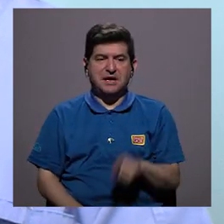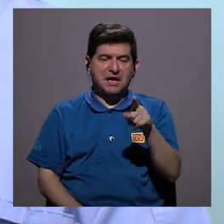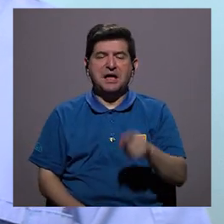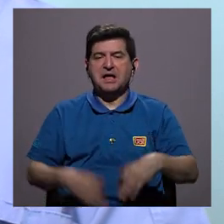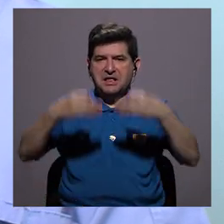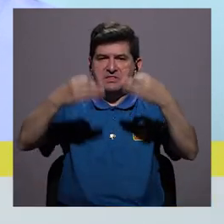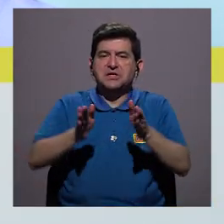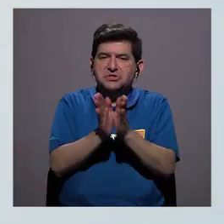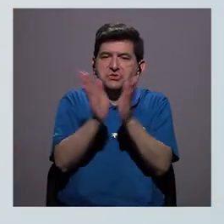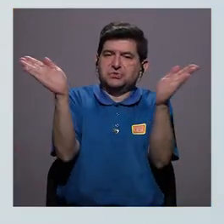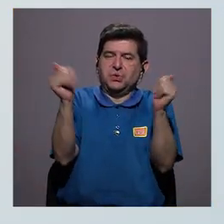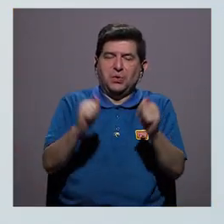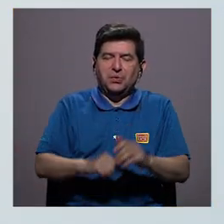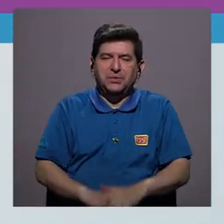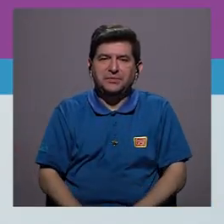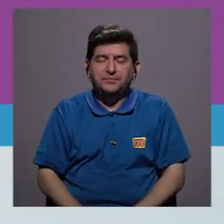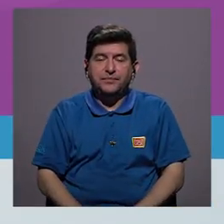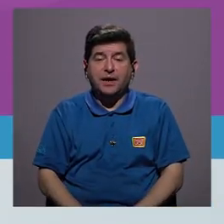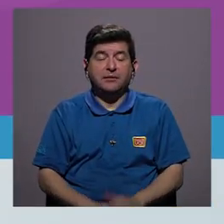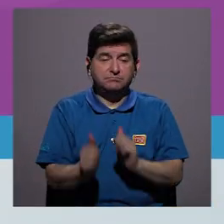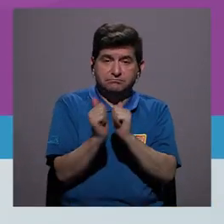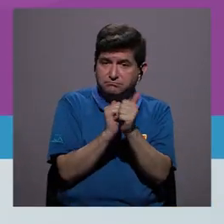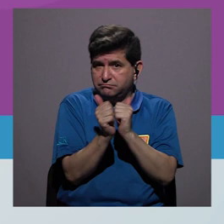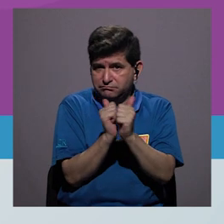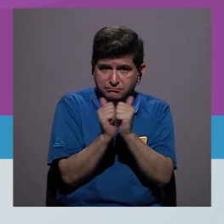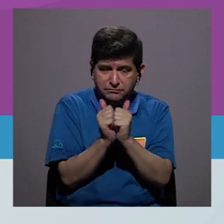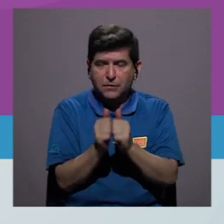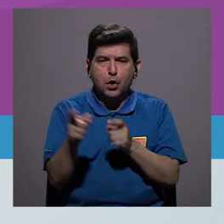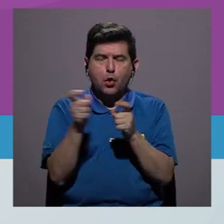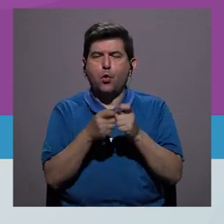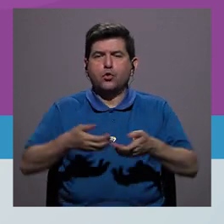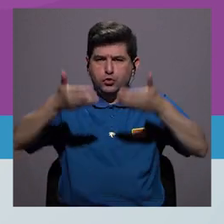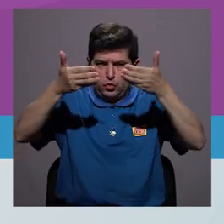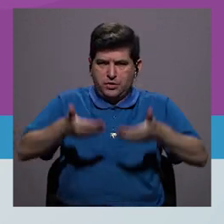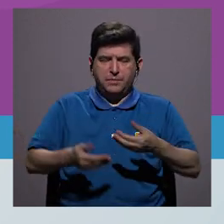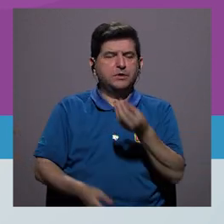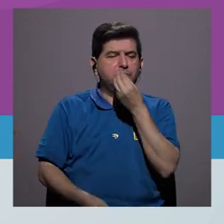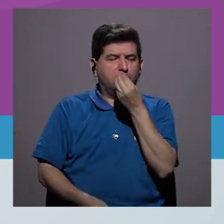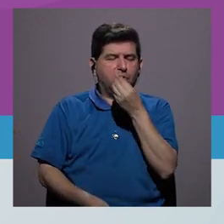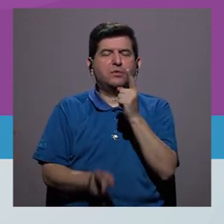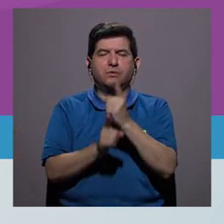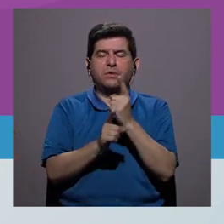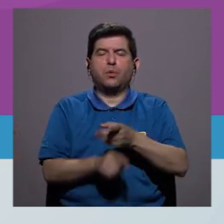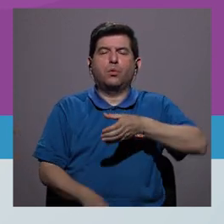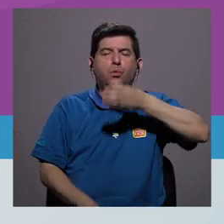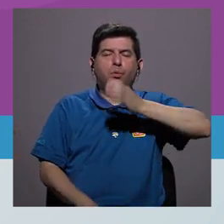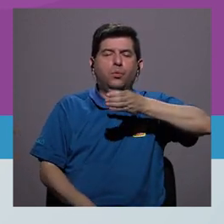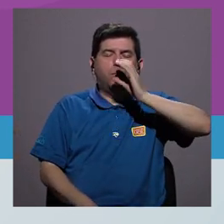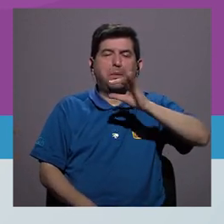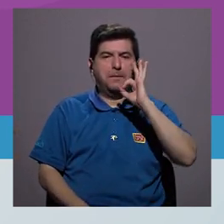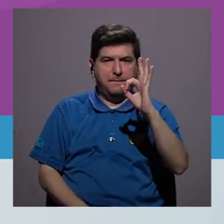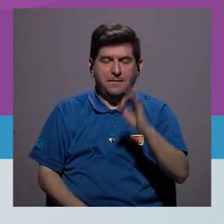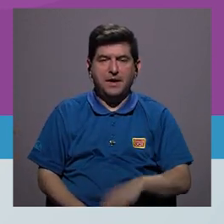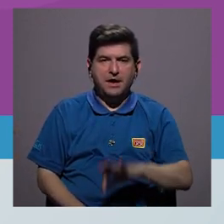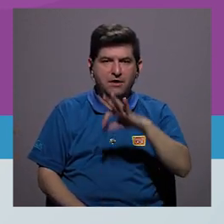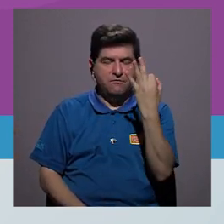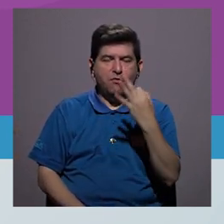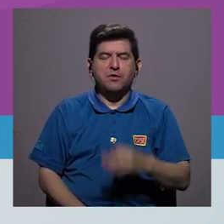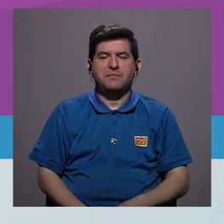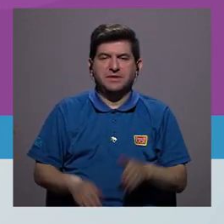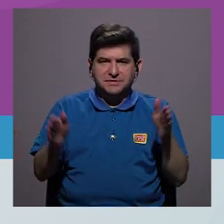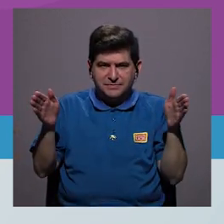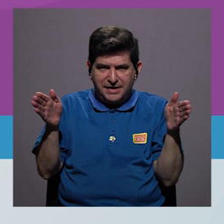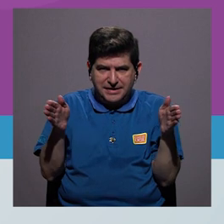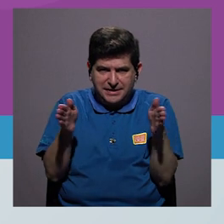medidas generales, como por ejemplo el ejercicio, controlar su peso, una dieta adecuada, hidratarse bien, el uso de medias de